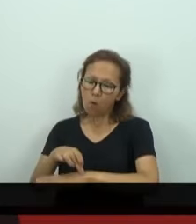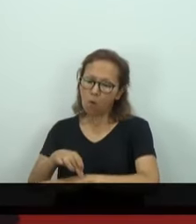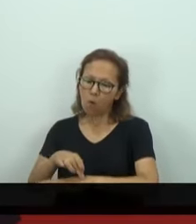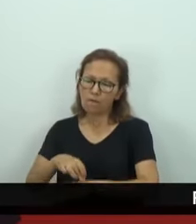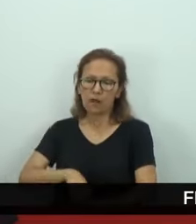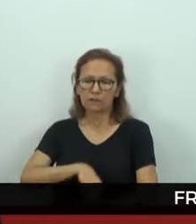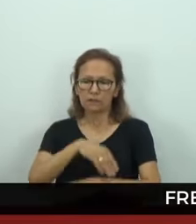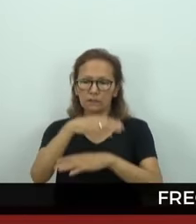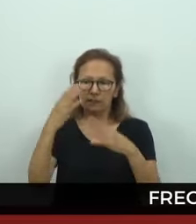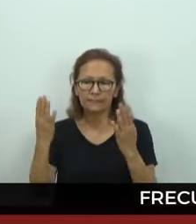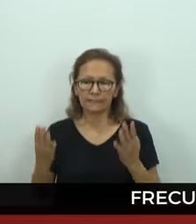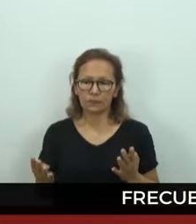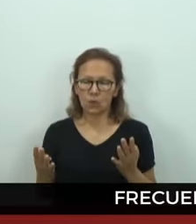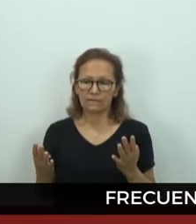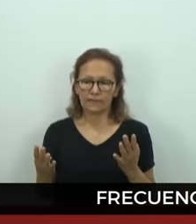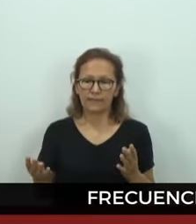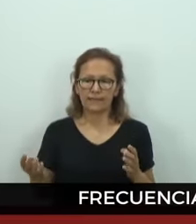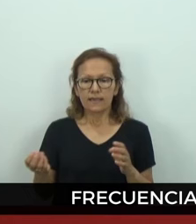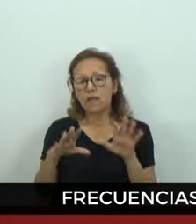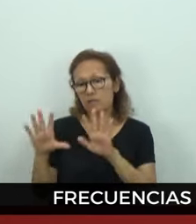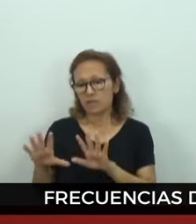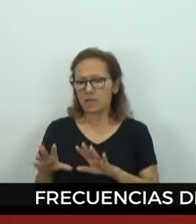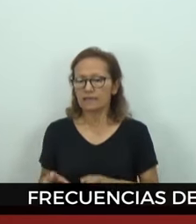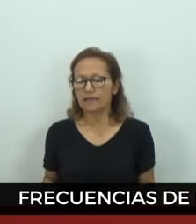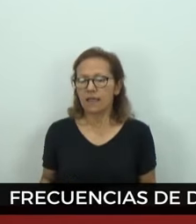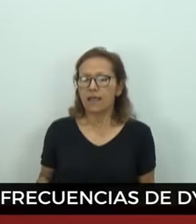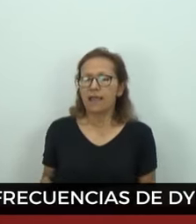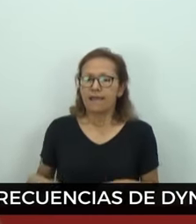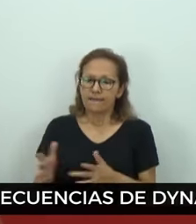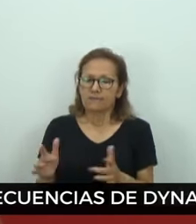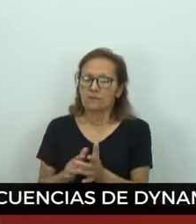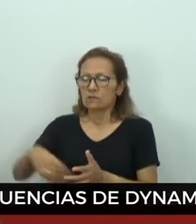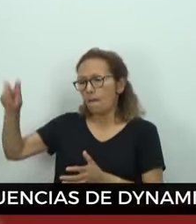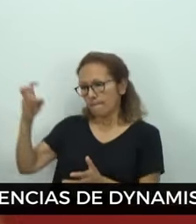buscar y a salvar lo que estaba perdido.